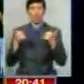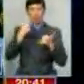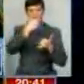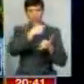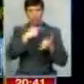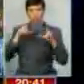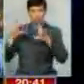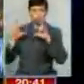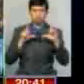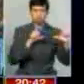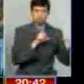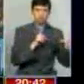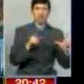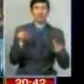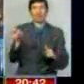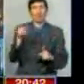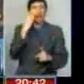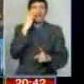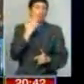mundo.